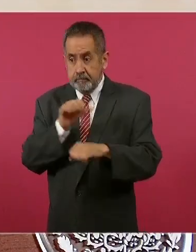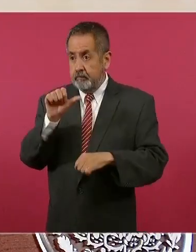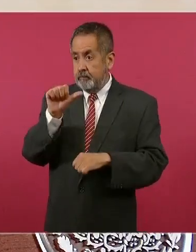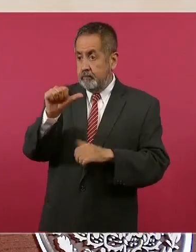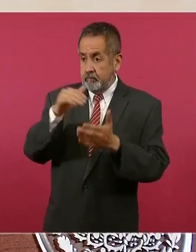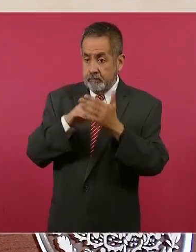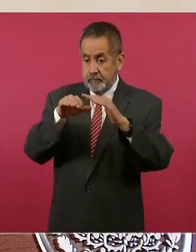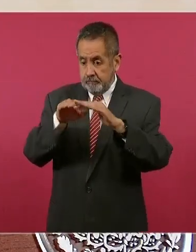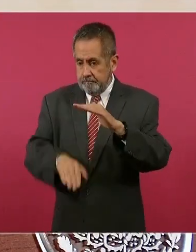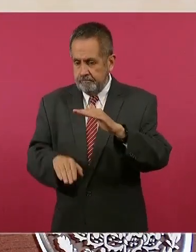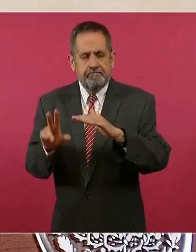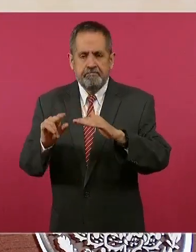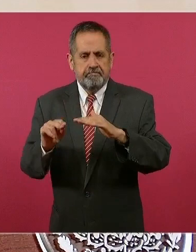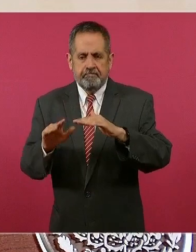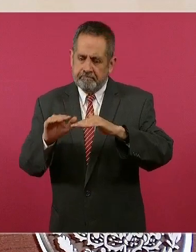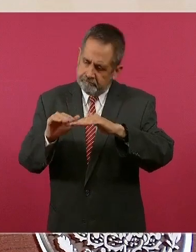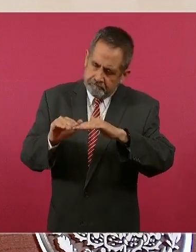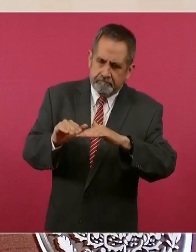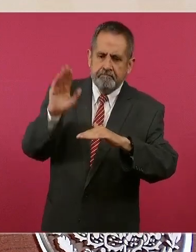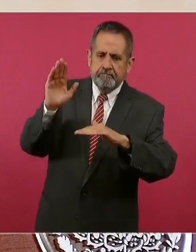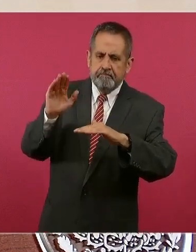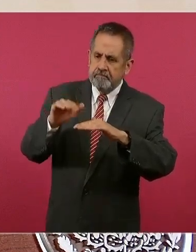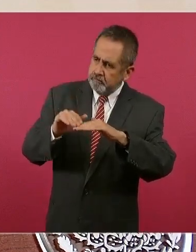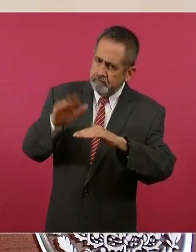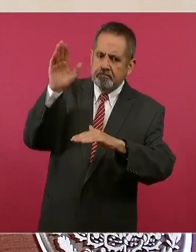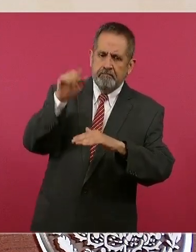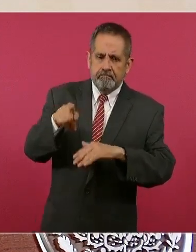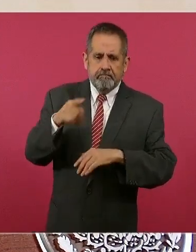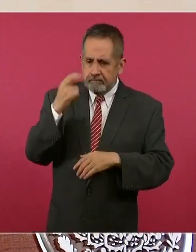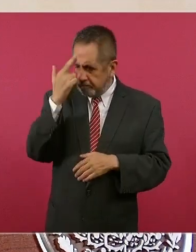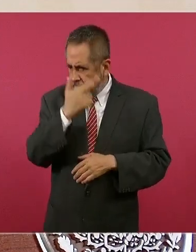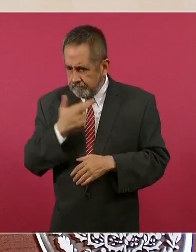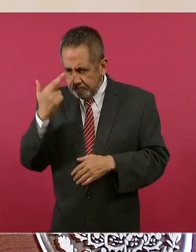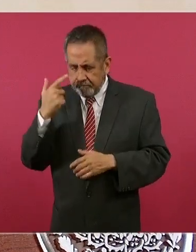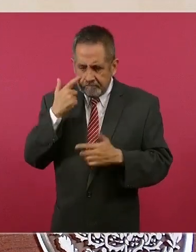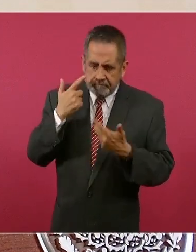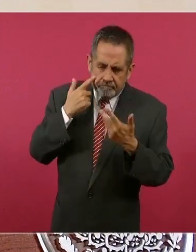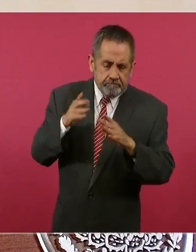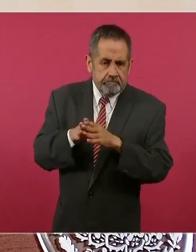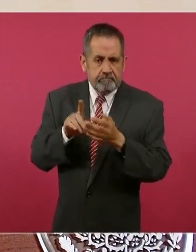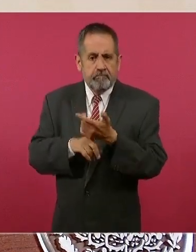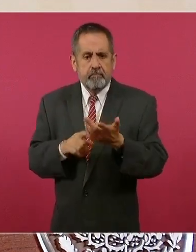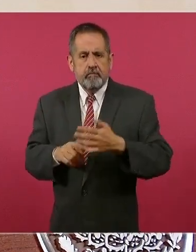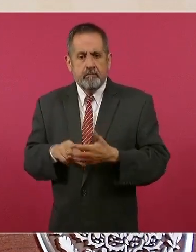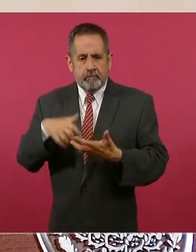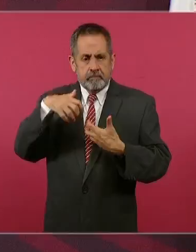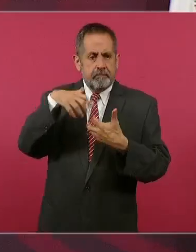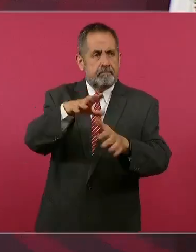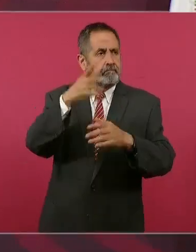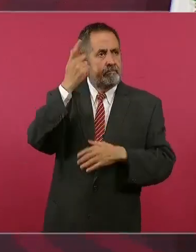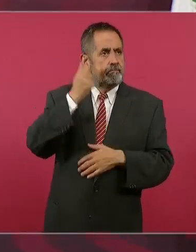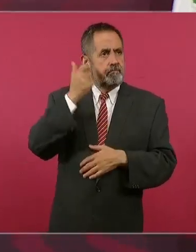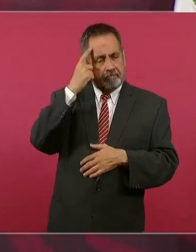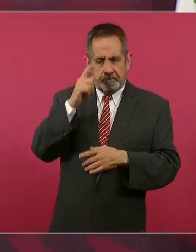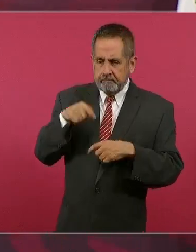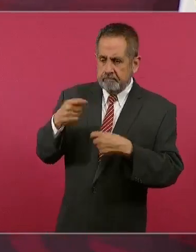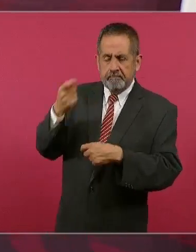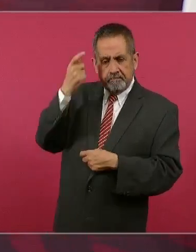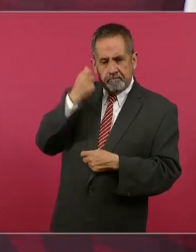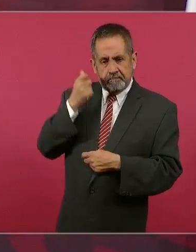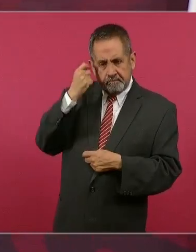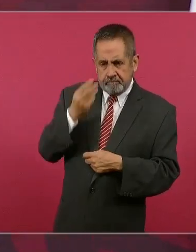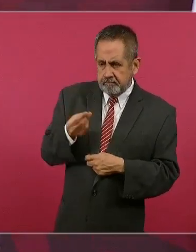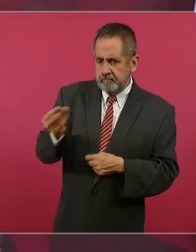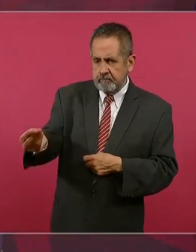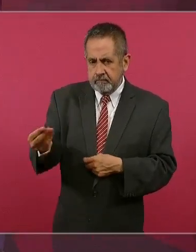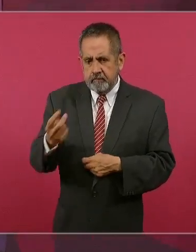Y vamos a revisar lo de fondos de pensiones,